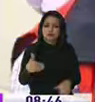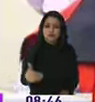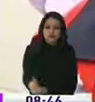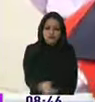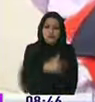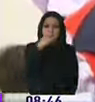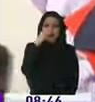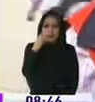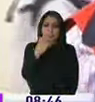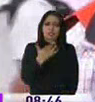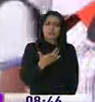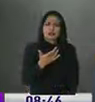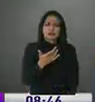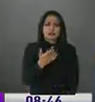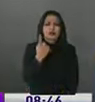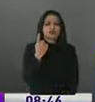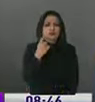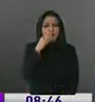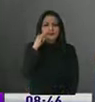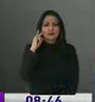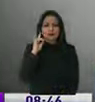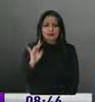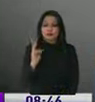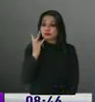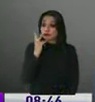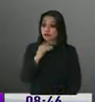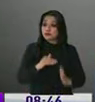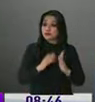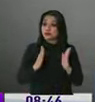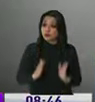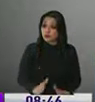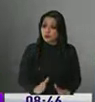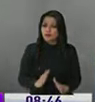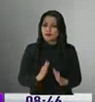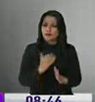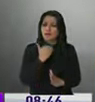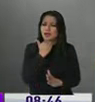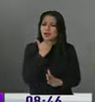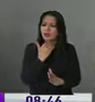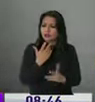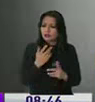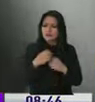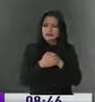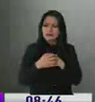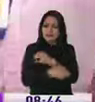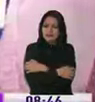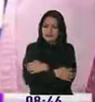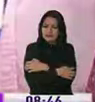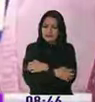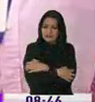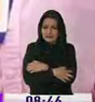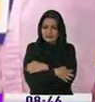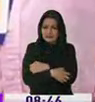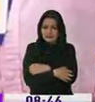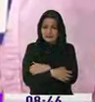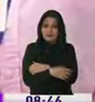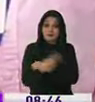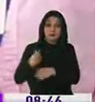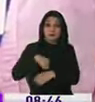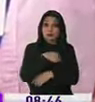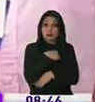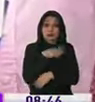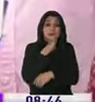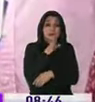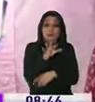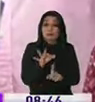han atendido a 11 niños. Hubieron dos estudiantes que presentaron ciertas erupciones en la piel. Para nosotros lo primordial siempre es